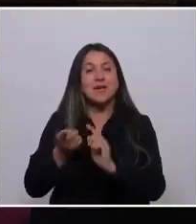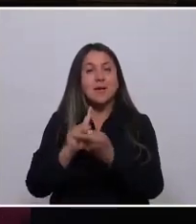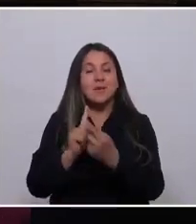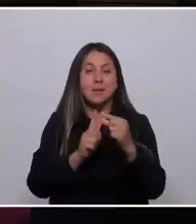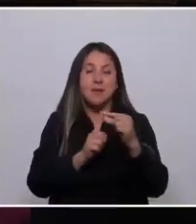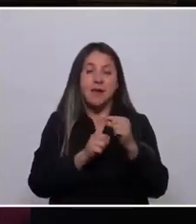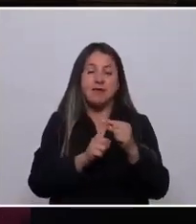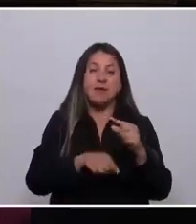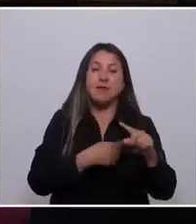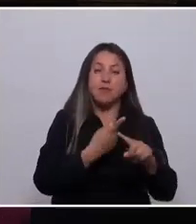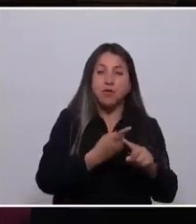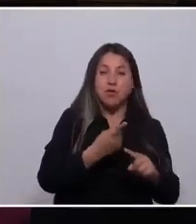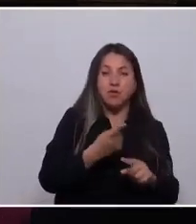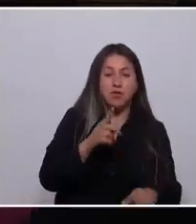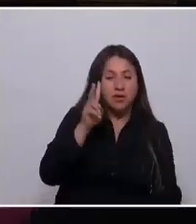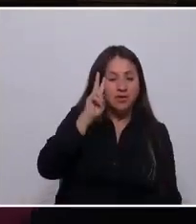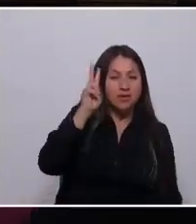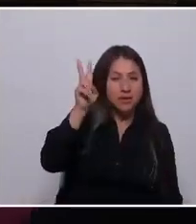incompatible.